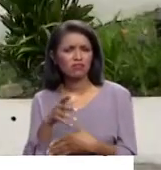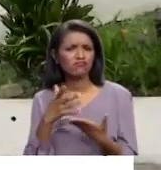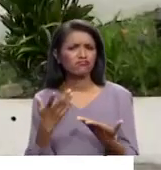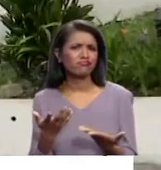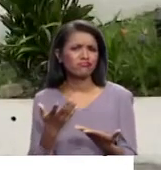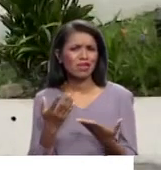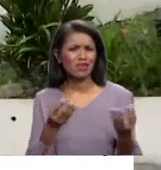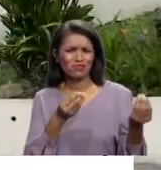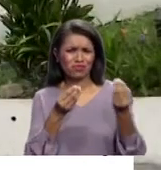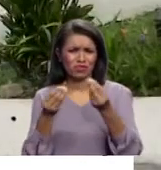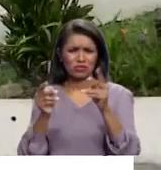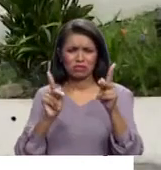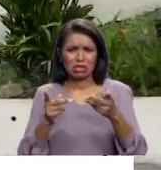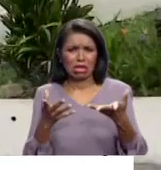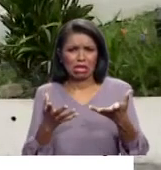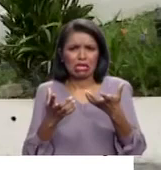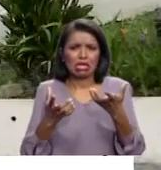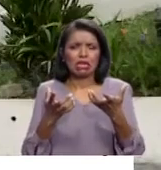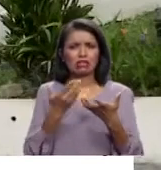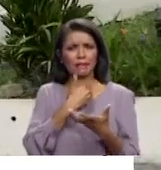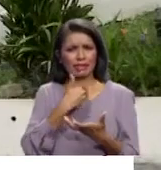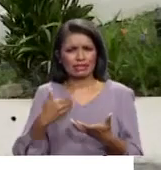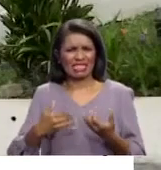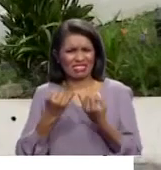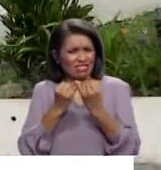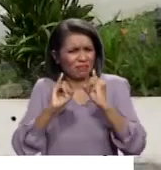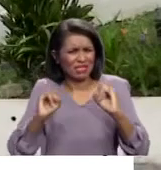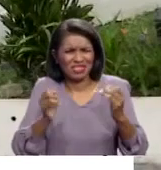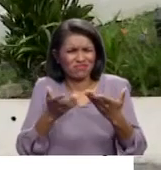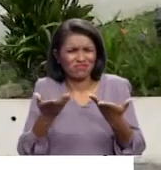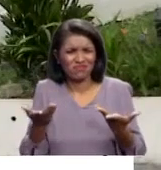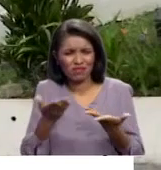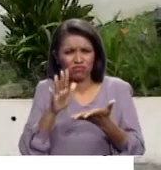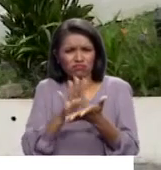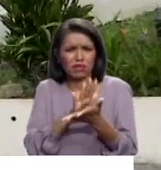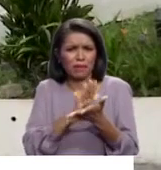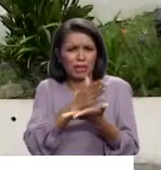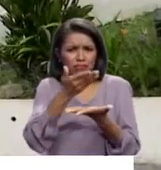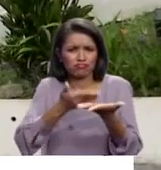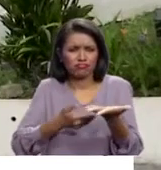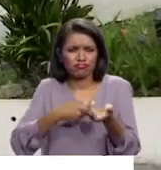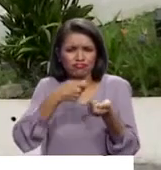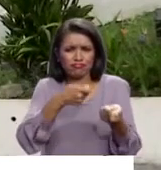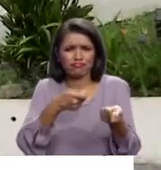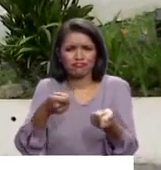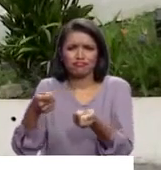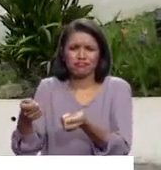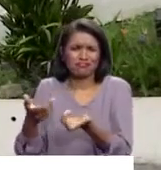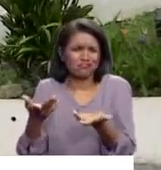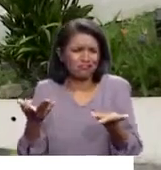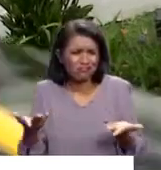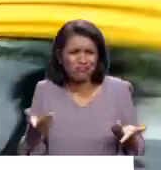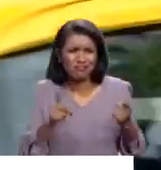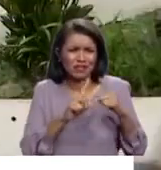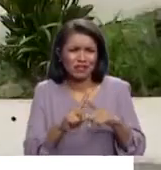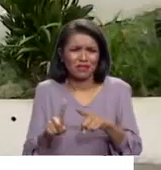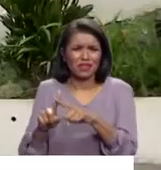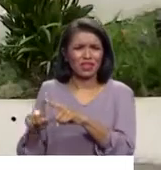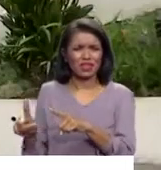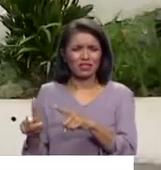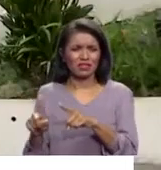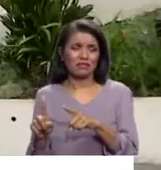estado ocurriendo en los últimos días en cuanto a la presentación de documentos para aspirantes a precandidatos por